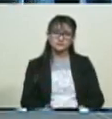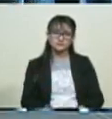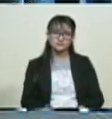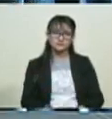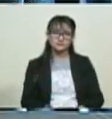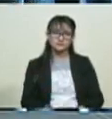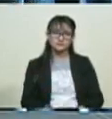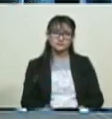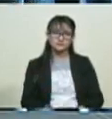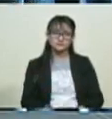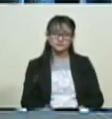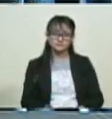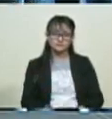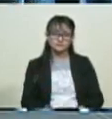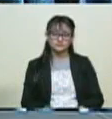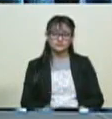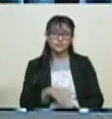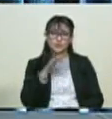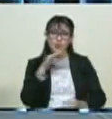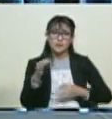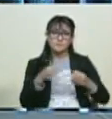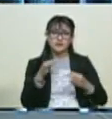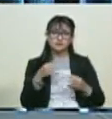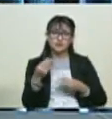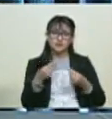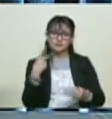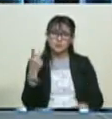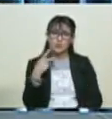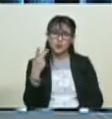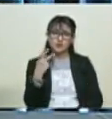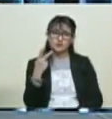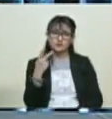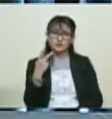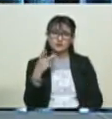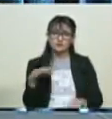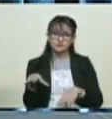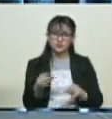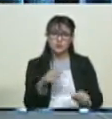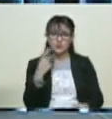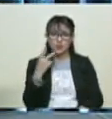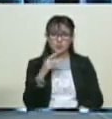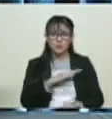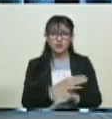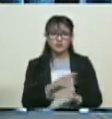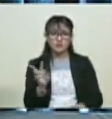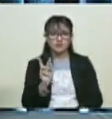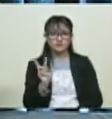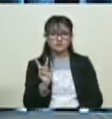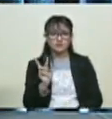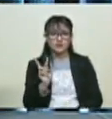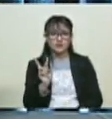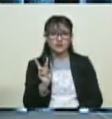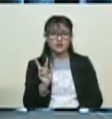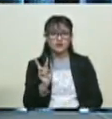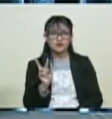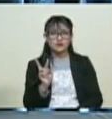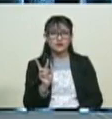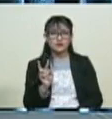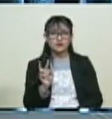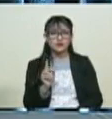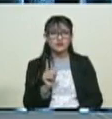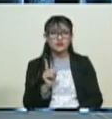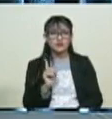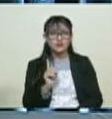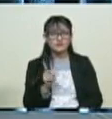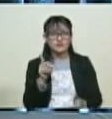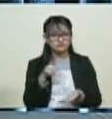y no tienen explicación por cualquier quiere hacer política para tomar el poder político de menos ahora se tiene que hacer se tiene